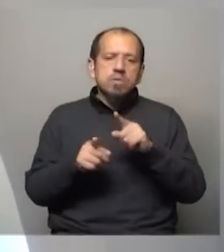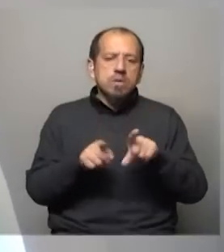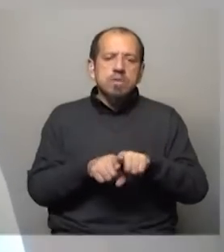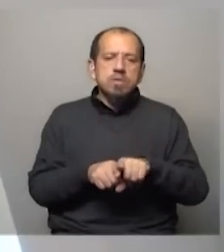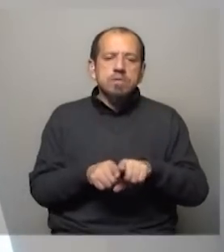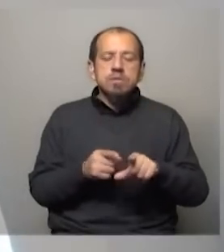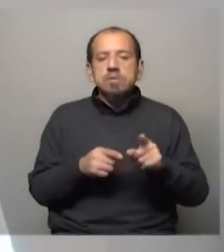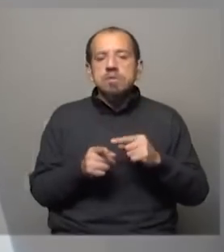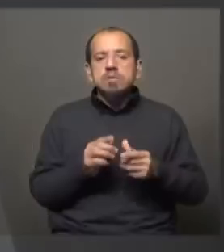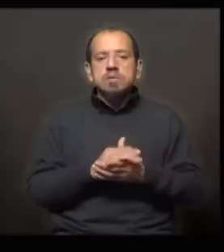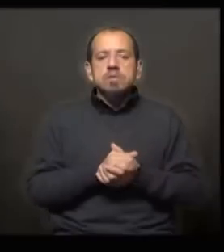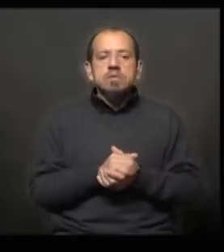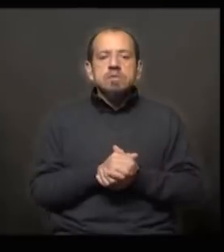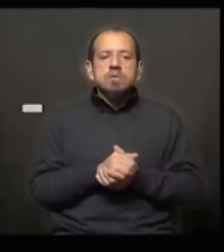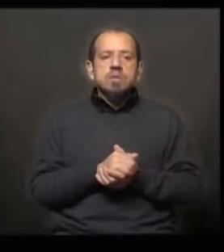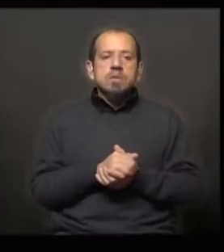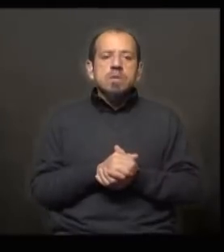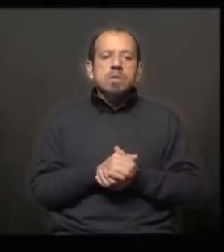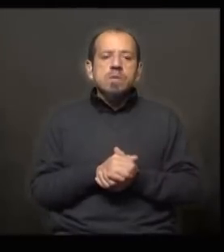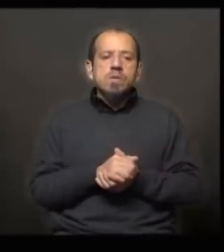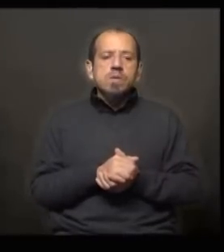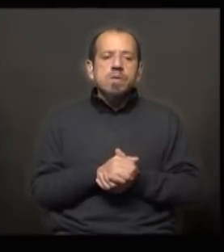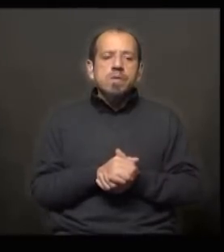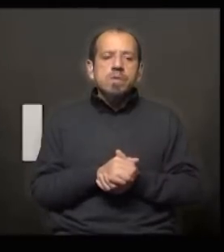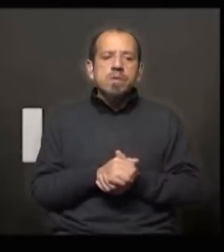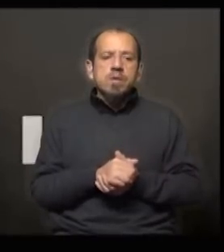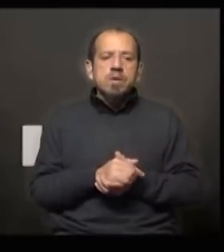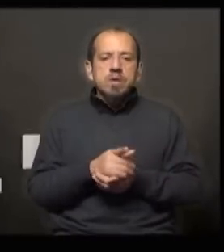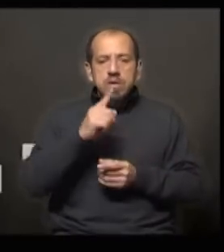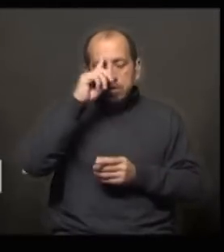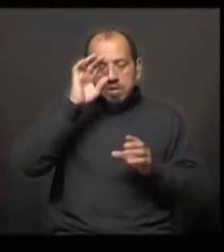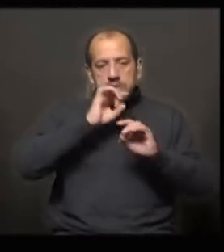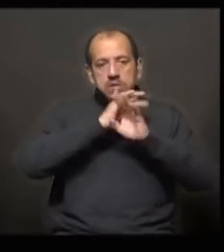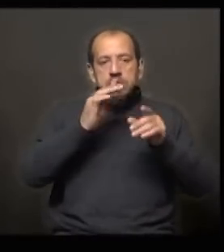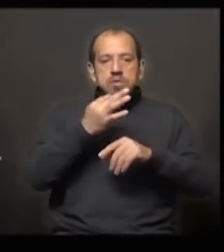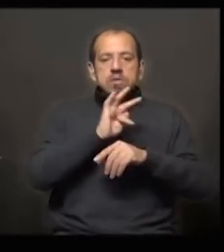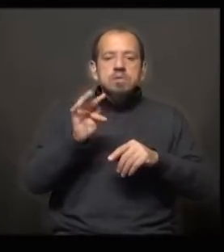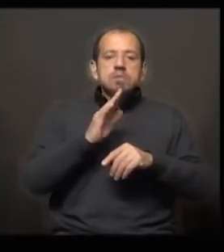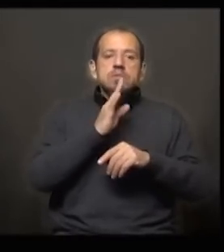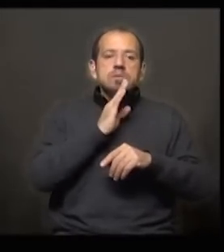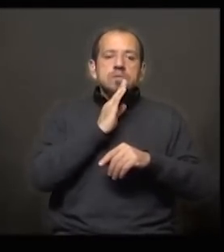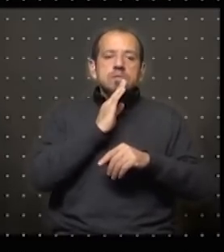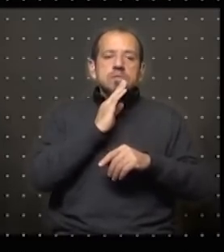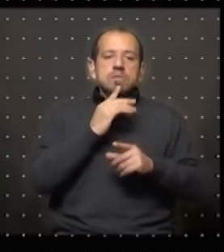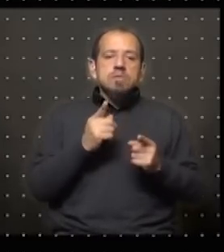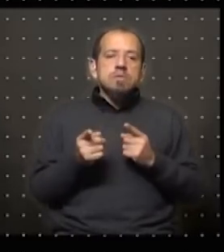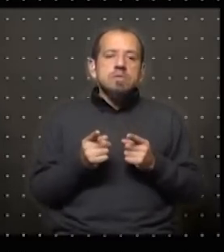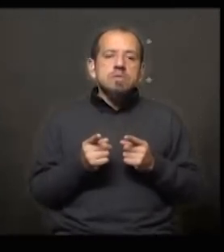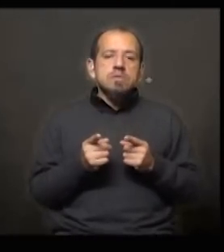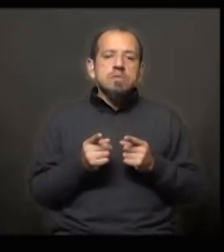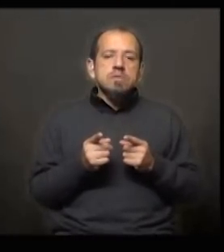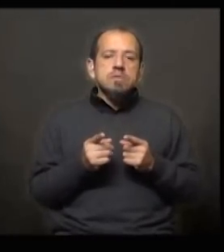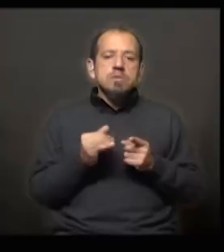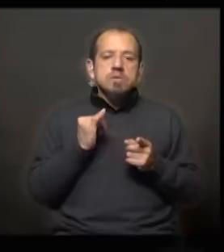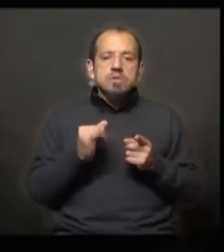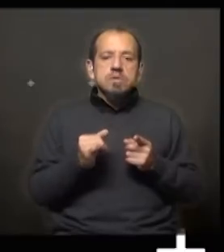No ahora Esto está claro No que no es la misma policía la francesa que la de Estados Unidos sin embargo lo que